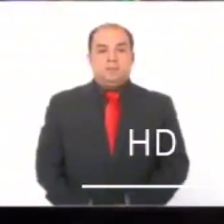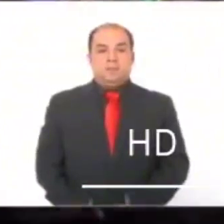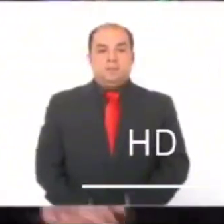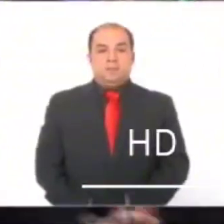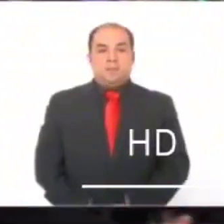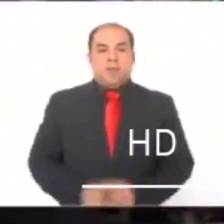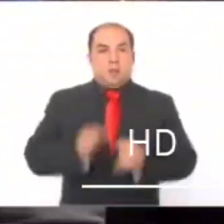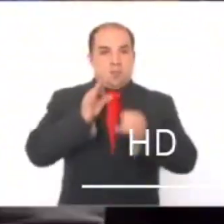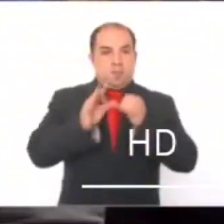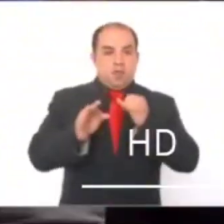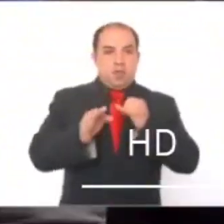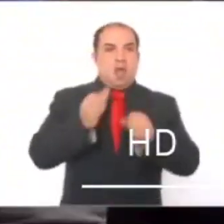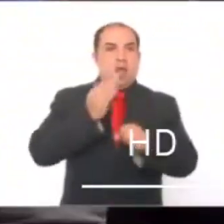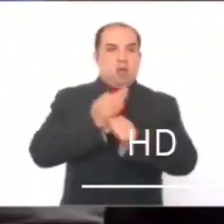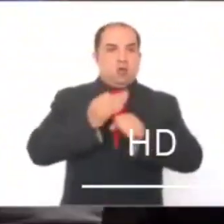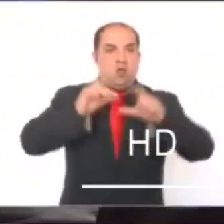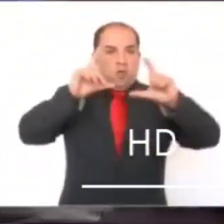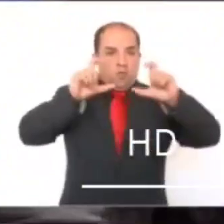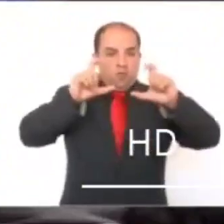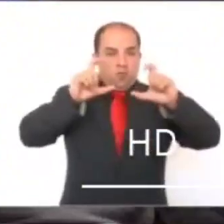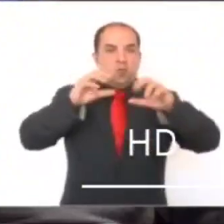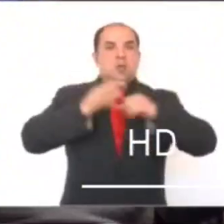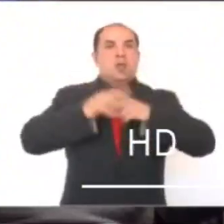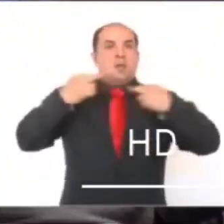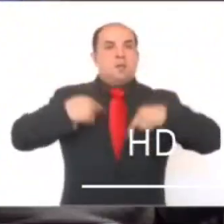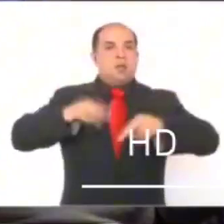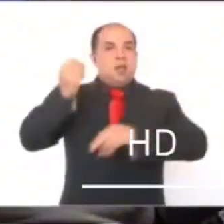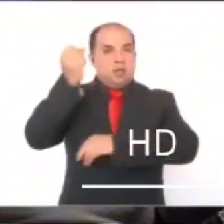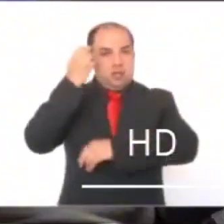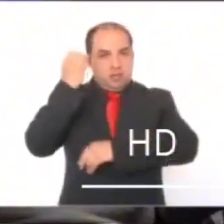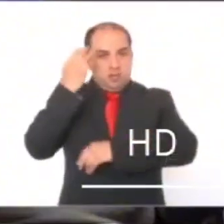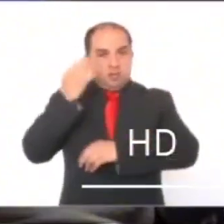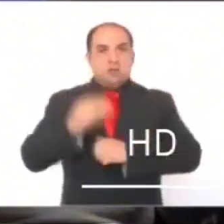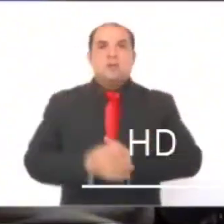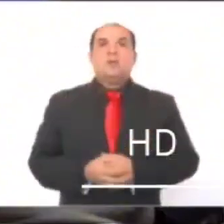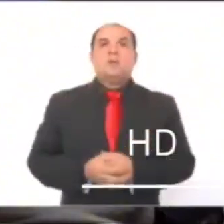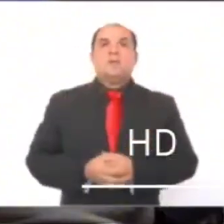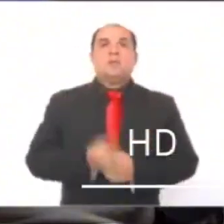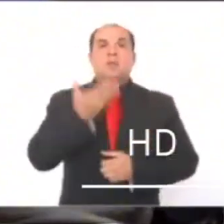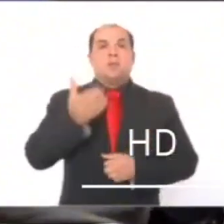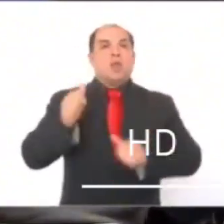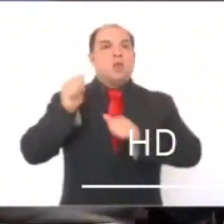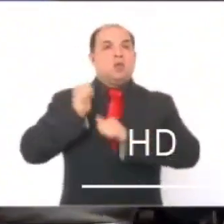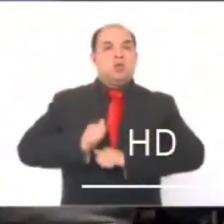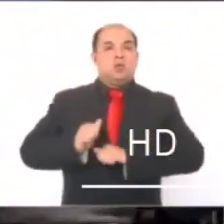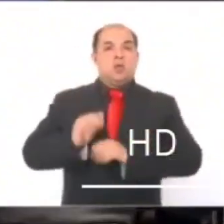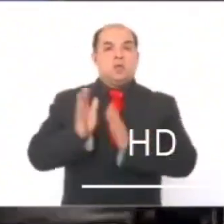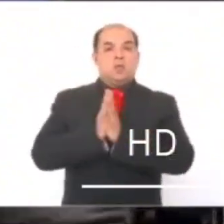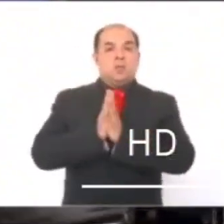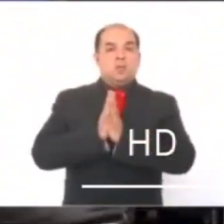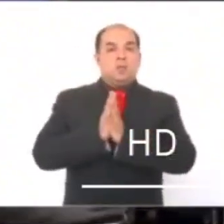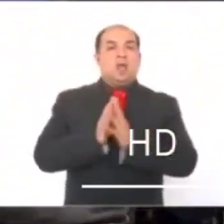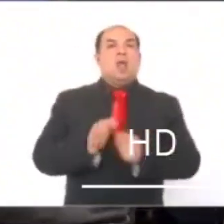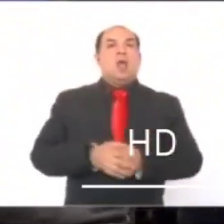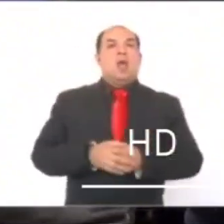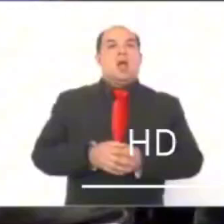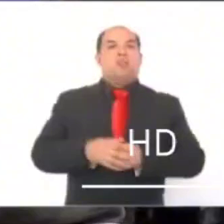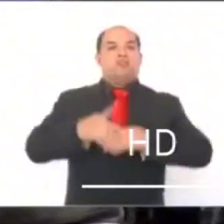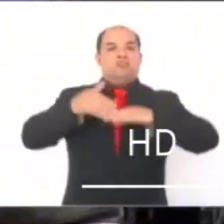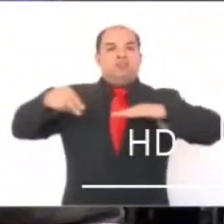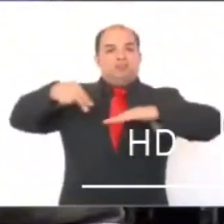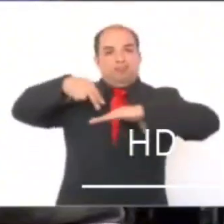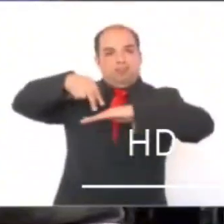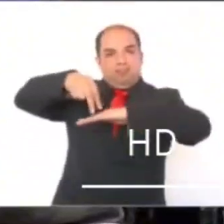Y para concluir, tomaremos una fotografía representativa de este acto, por lo que pedimos a nuestras autoridades se acerquen al frente del templete y